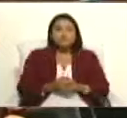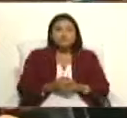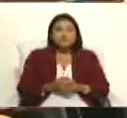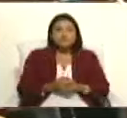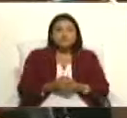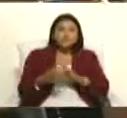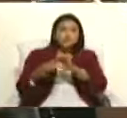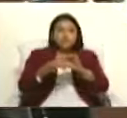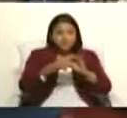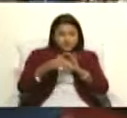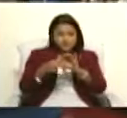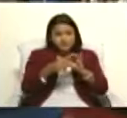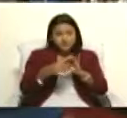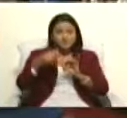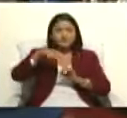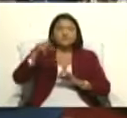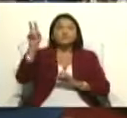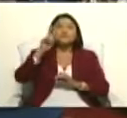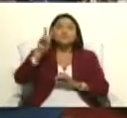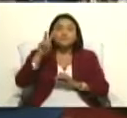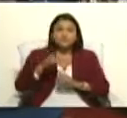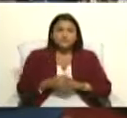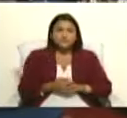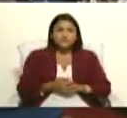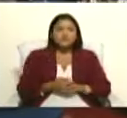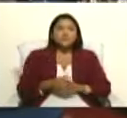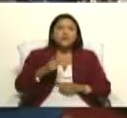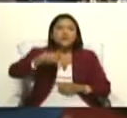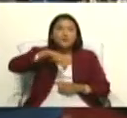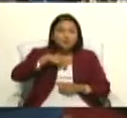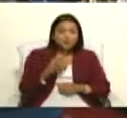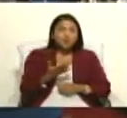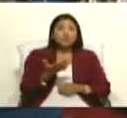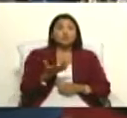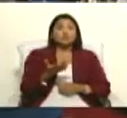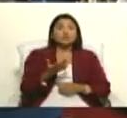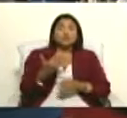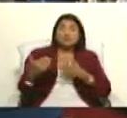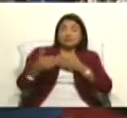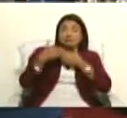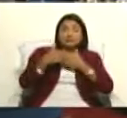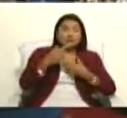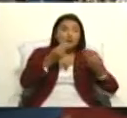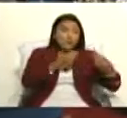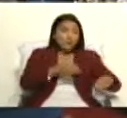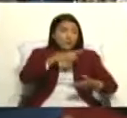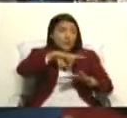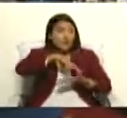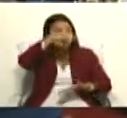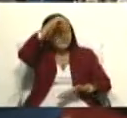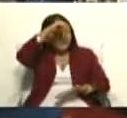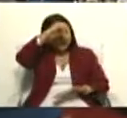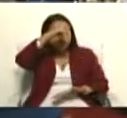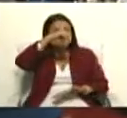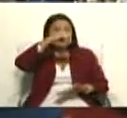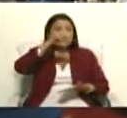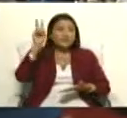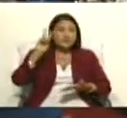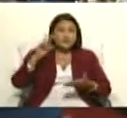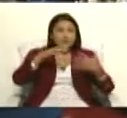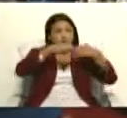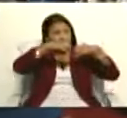país porque aquí a nosotros nos hicieron daño con el laudo arbitral de París porque este país estaba dividido no había ni